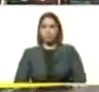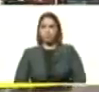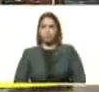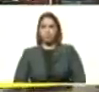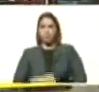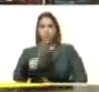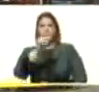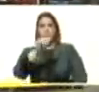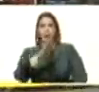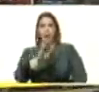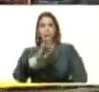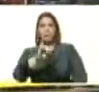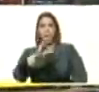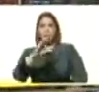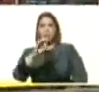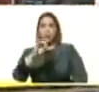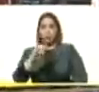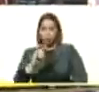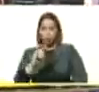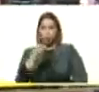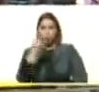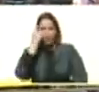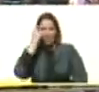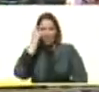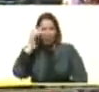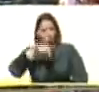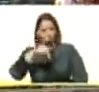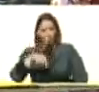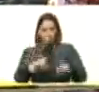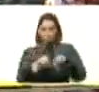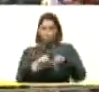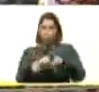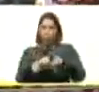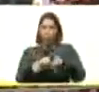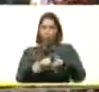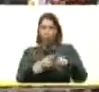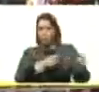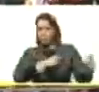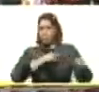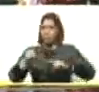que un día como hoy condujo al pueblo a la victoria.